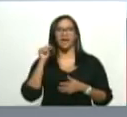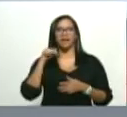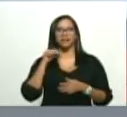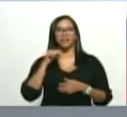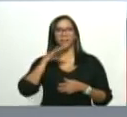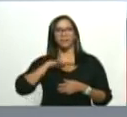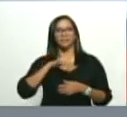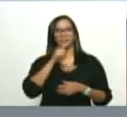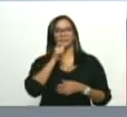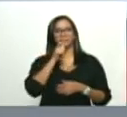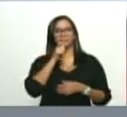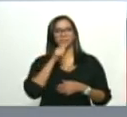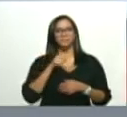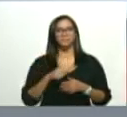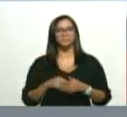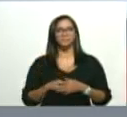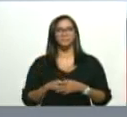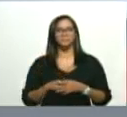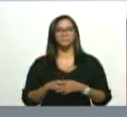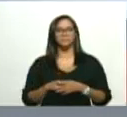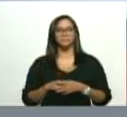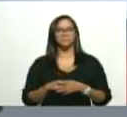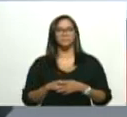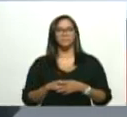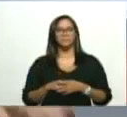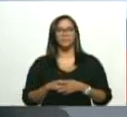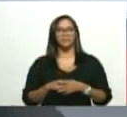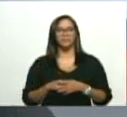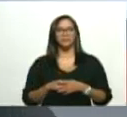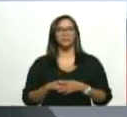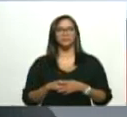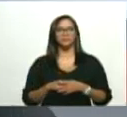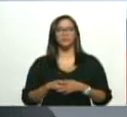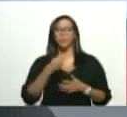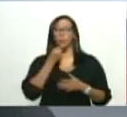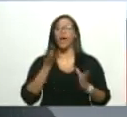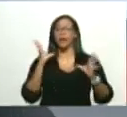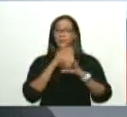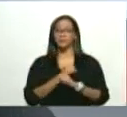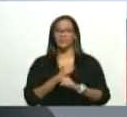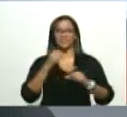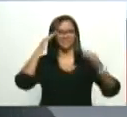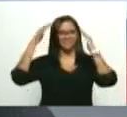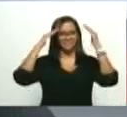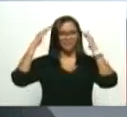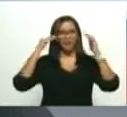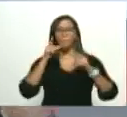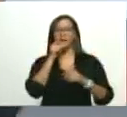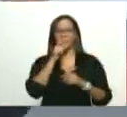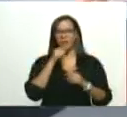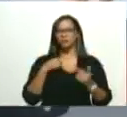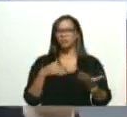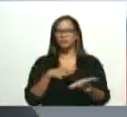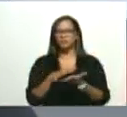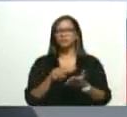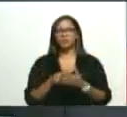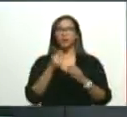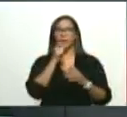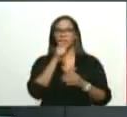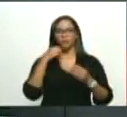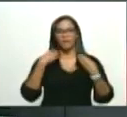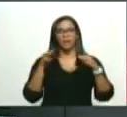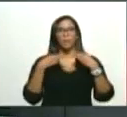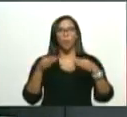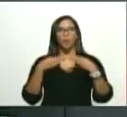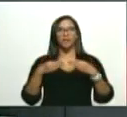diciendo lo siguiente. Ajá, aquí está. Buenas noches. Saludos. Mi pregunta sería la siguiente. Esto es una pregunta del público